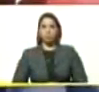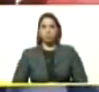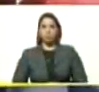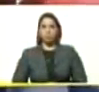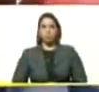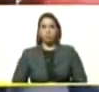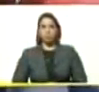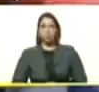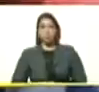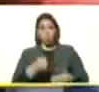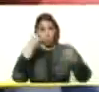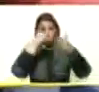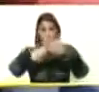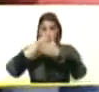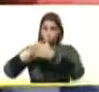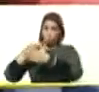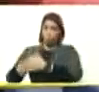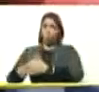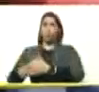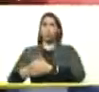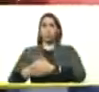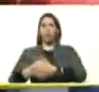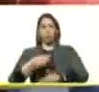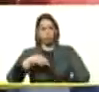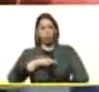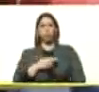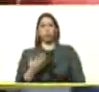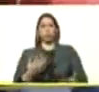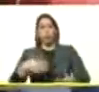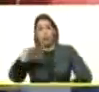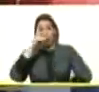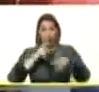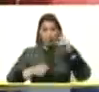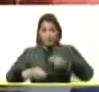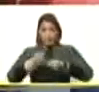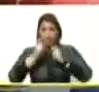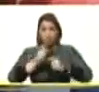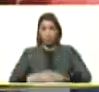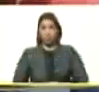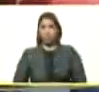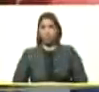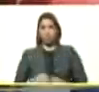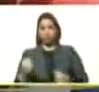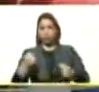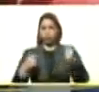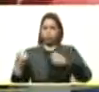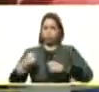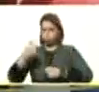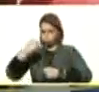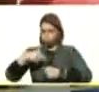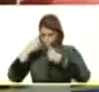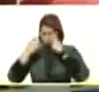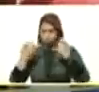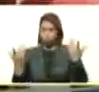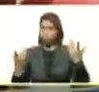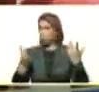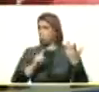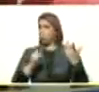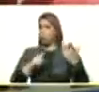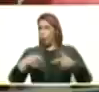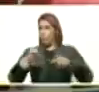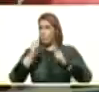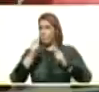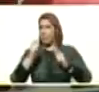Y es en la lucha, en el combate donde uno aprende. Un boxeador no aprende,